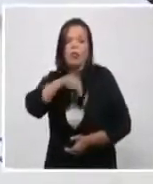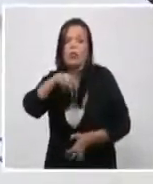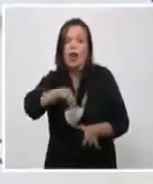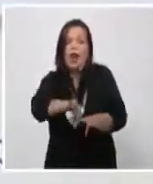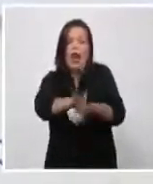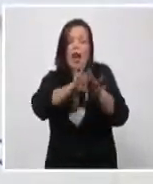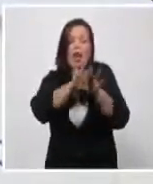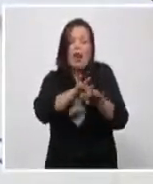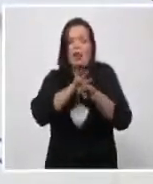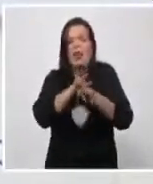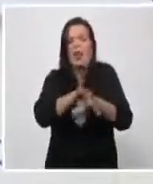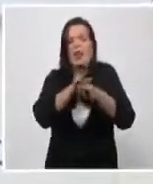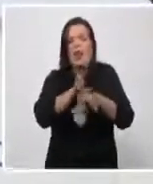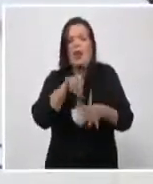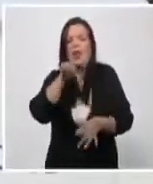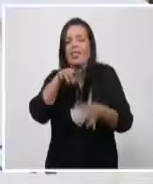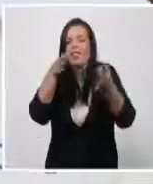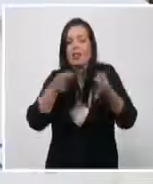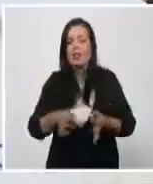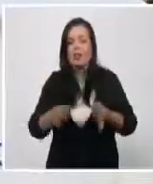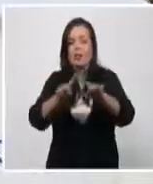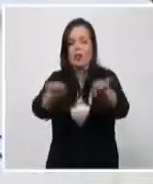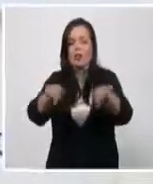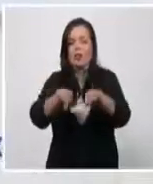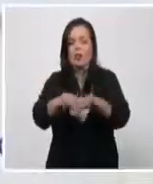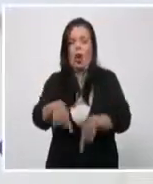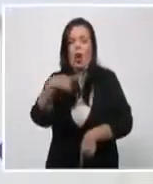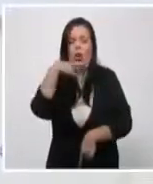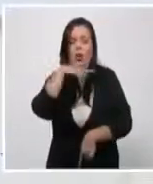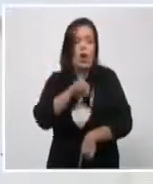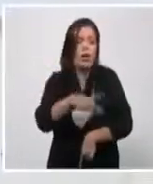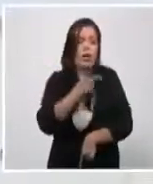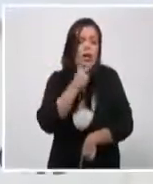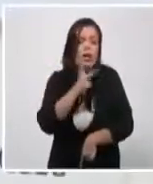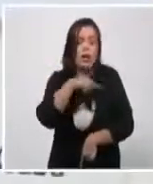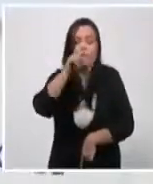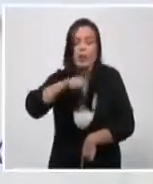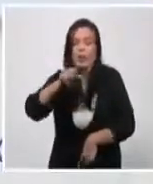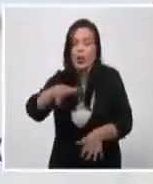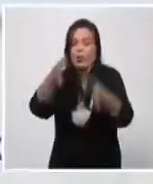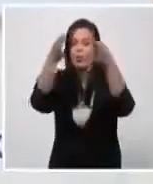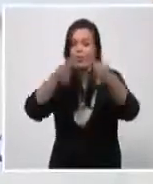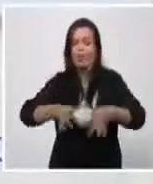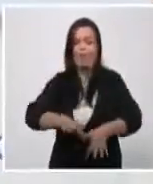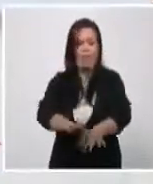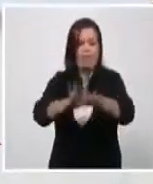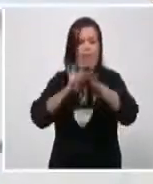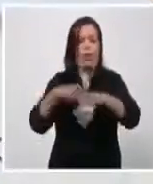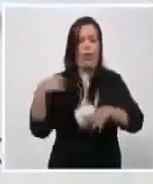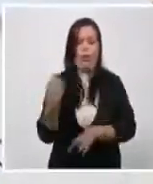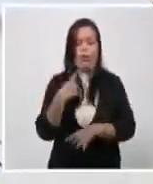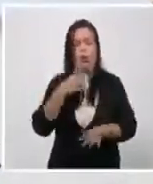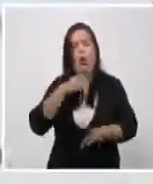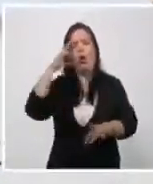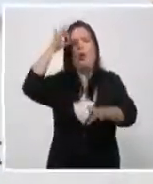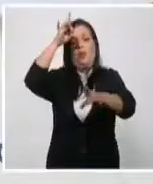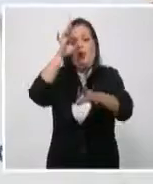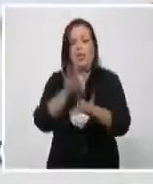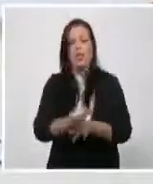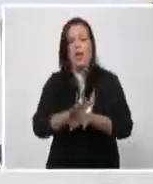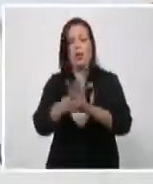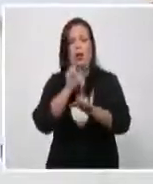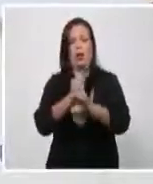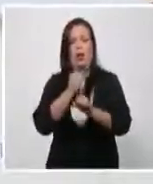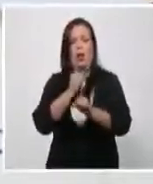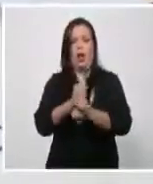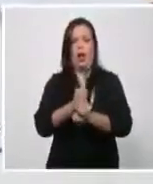roja todo el tiempo, pacientes con grandes complejidades que en el momento en que empezamos a trabajar nada tenían que ver con los pacientes que nosotros habíamos